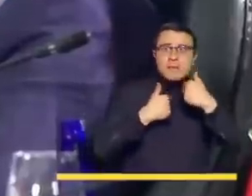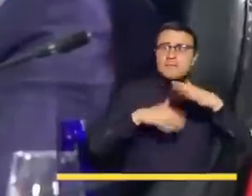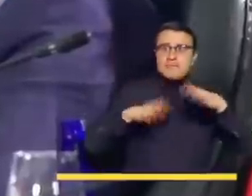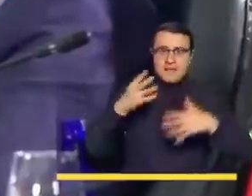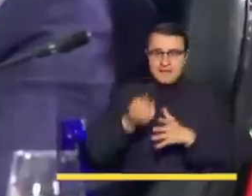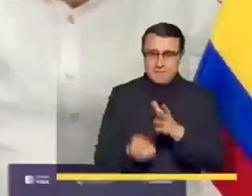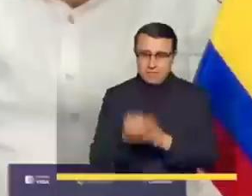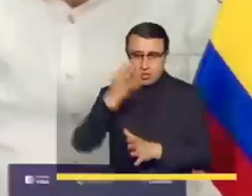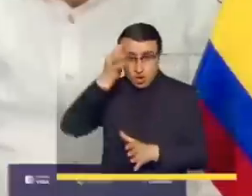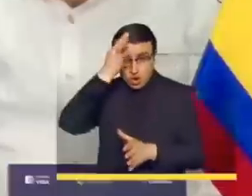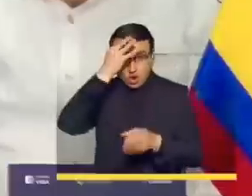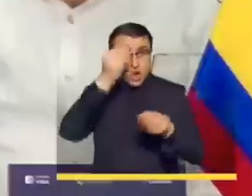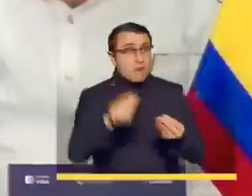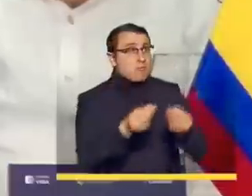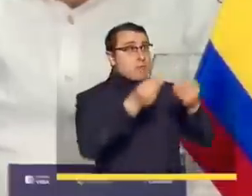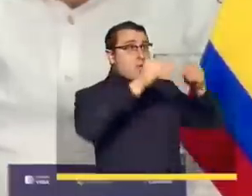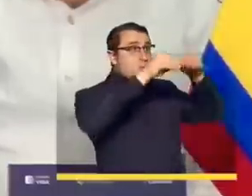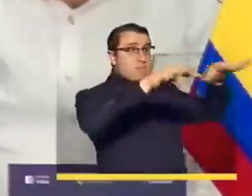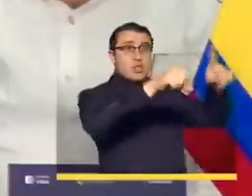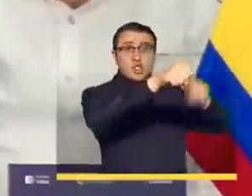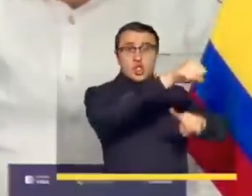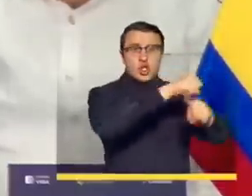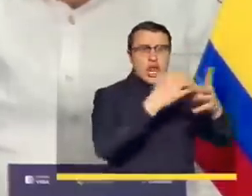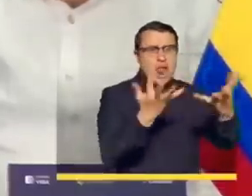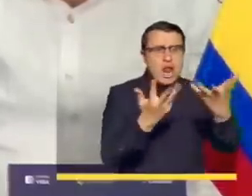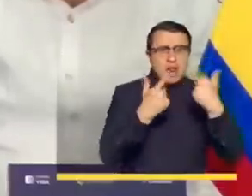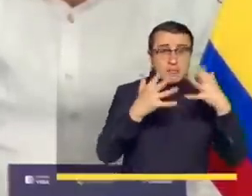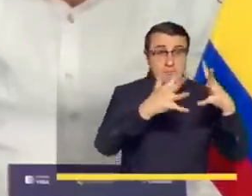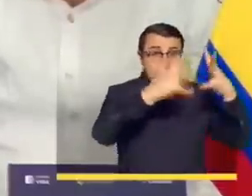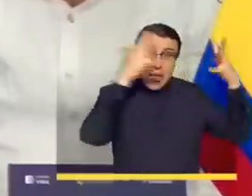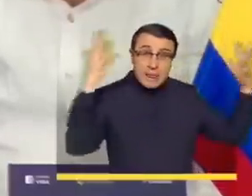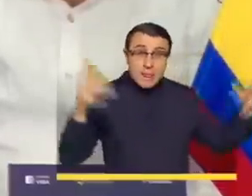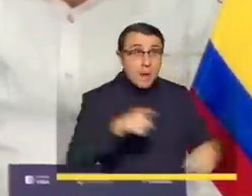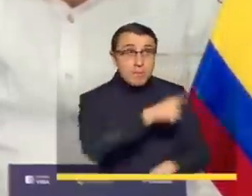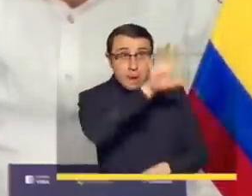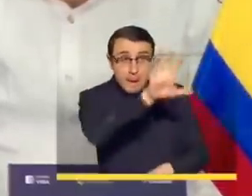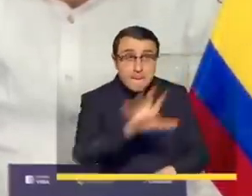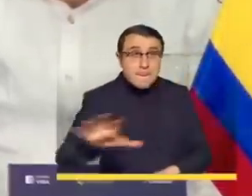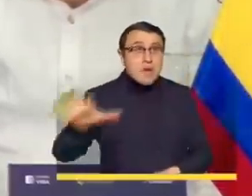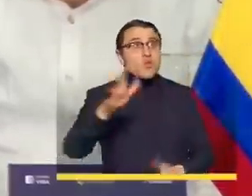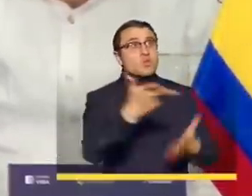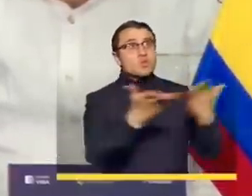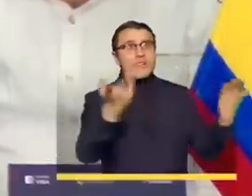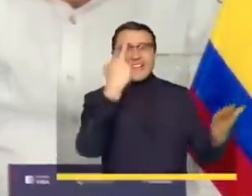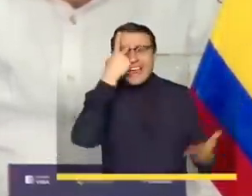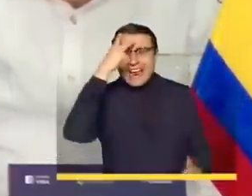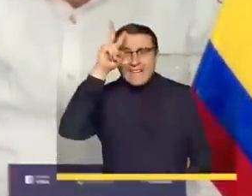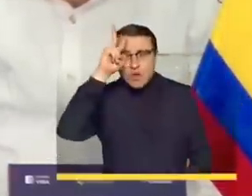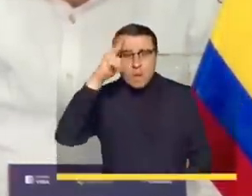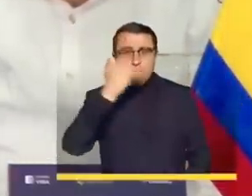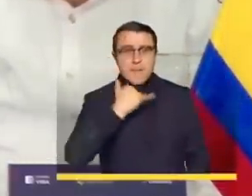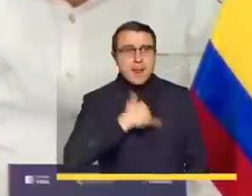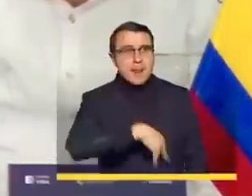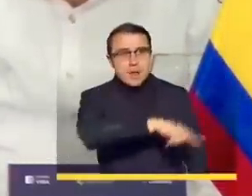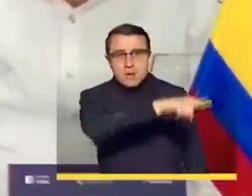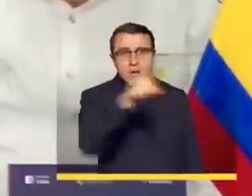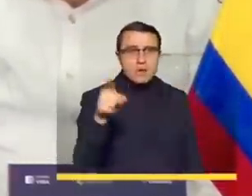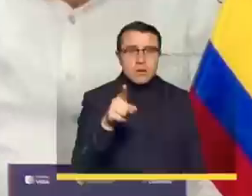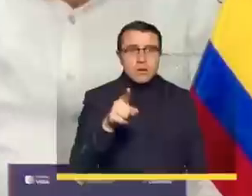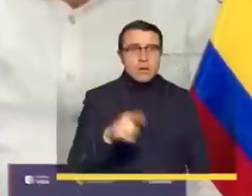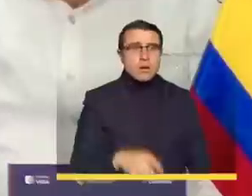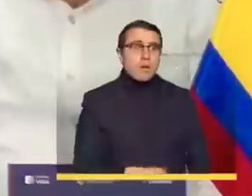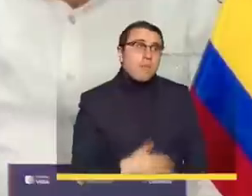de esas drogas en sus sociedades, nos da miedo decirles que están equivocados.